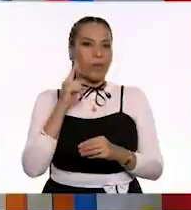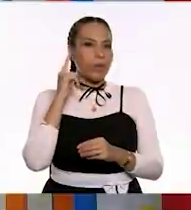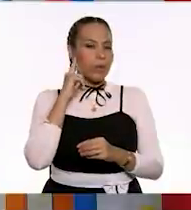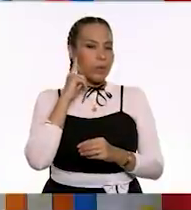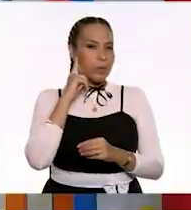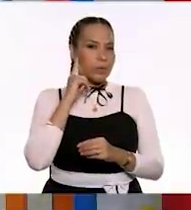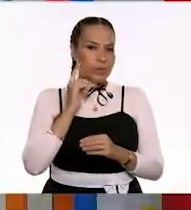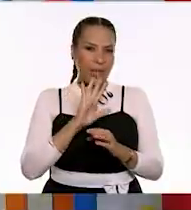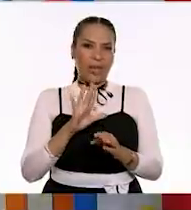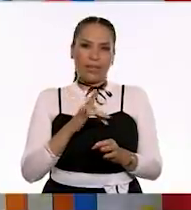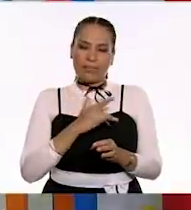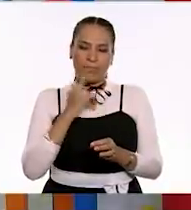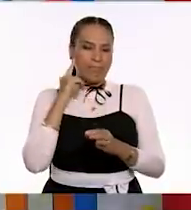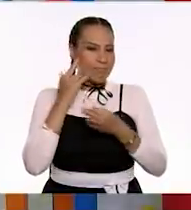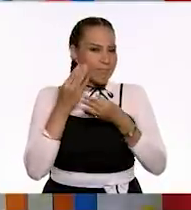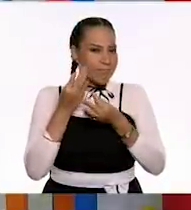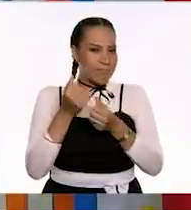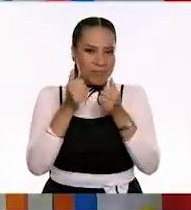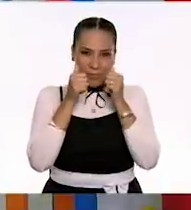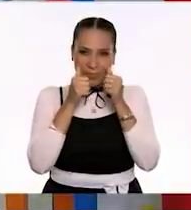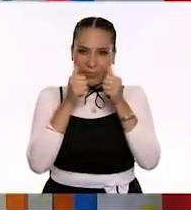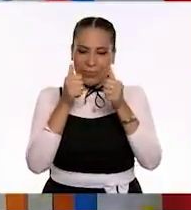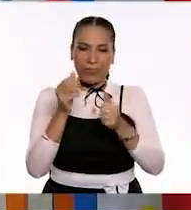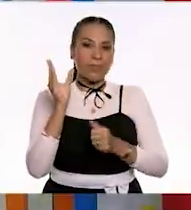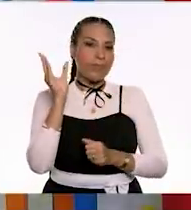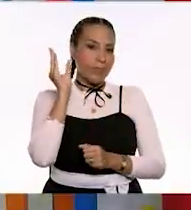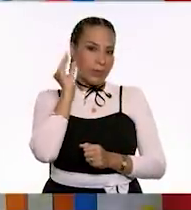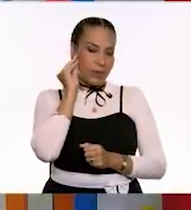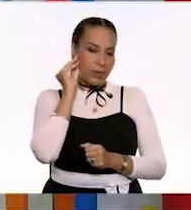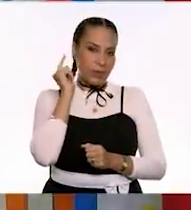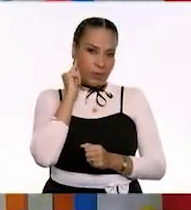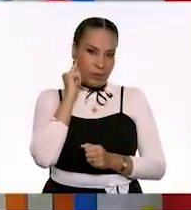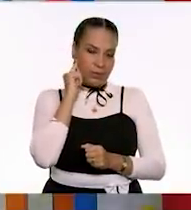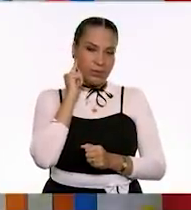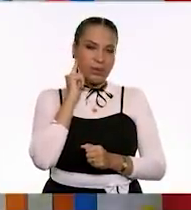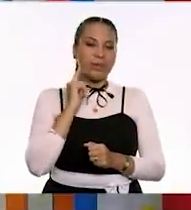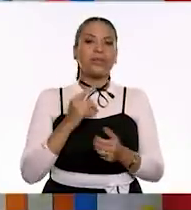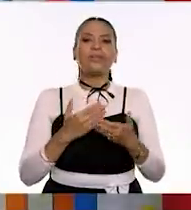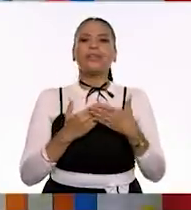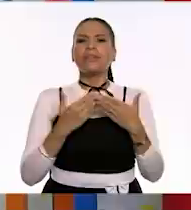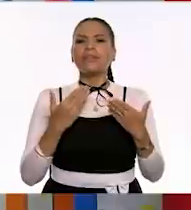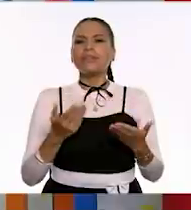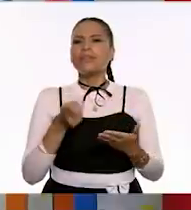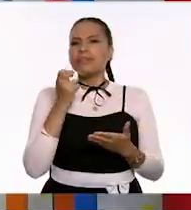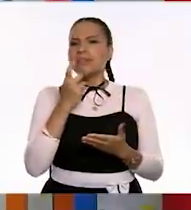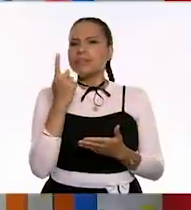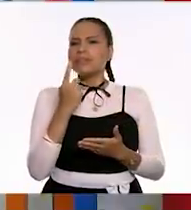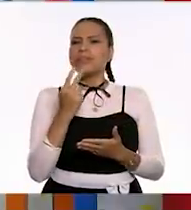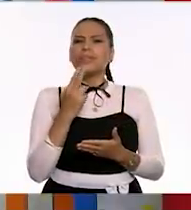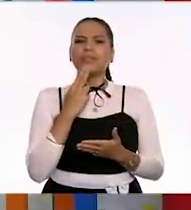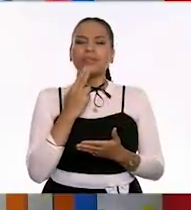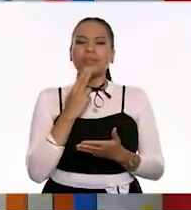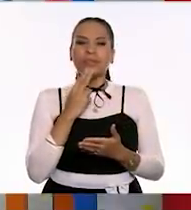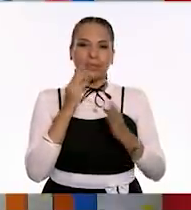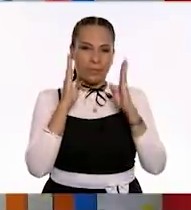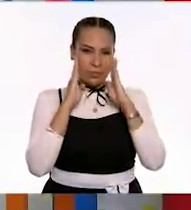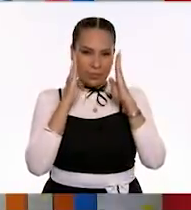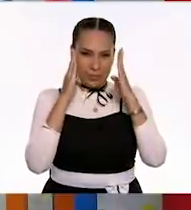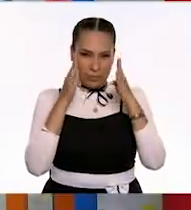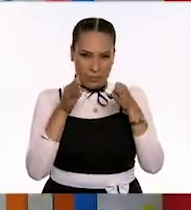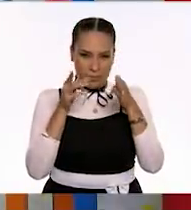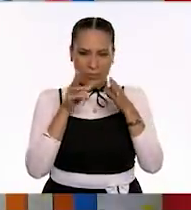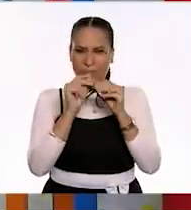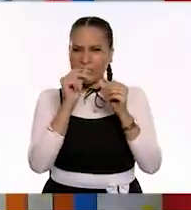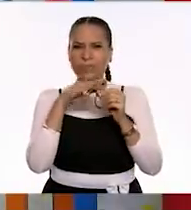nuestro sentido del oído, es la escucha, ¿sale? Bueno, esto nos ayuda a concentrarnos y a